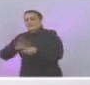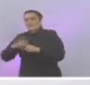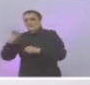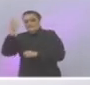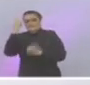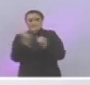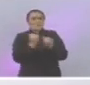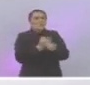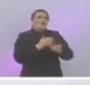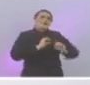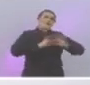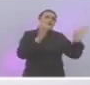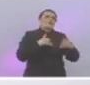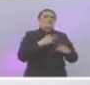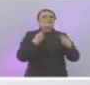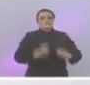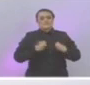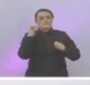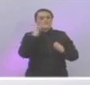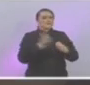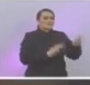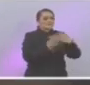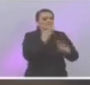también vamos a recibir a los zacatecanos con mucho cariño.